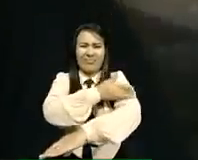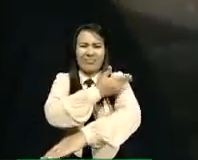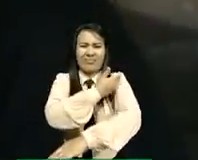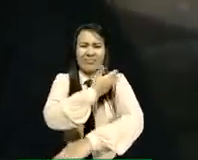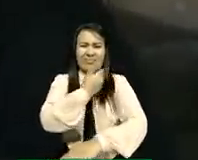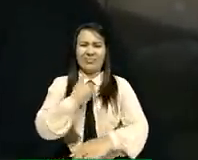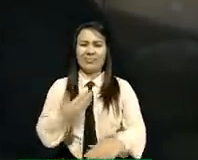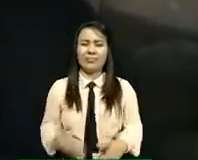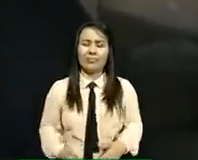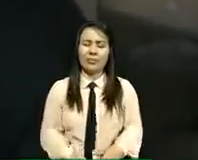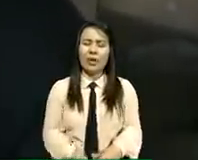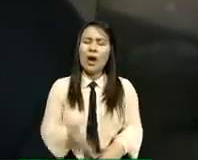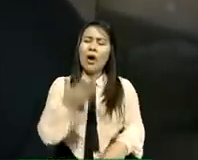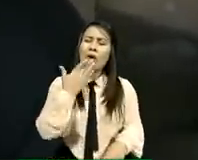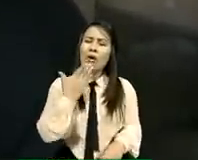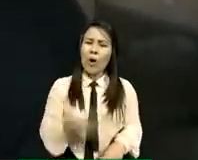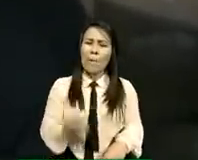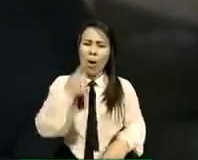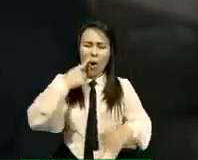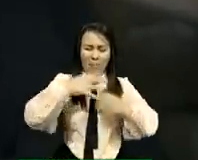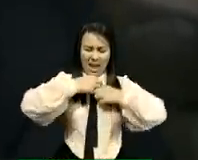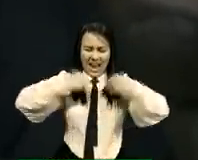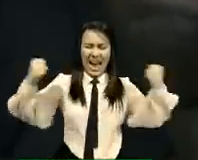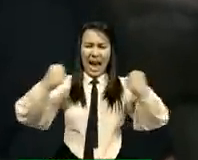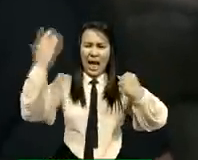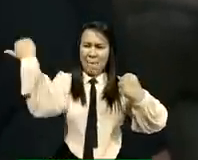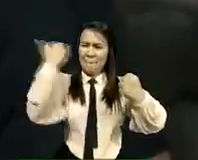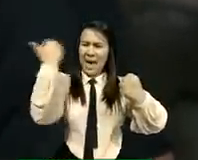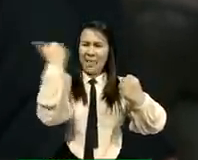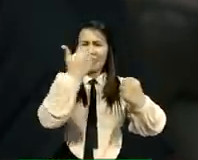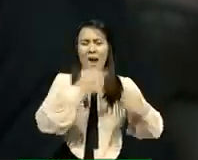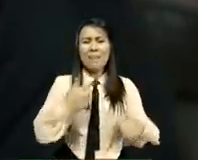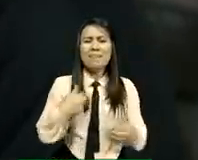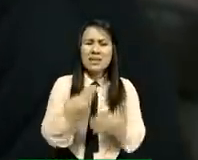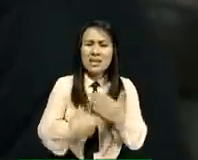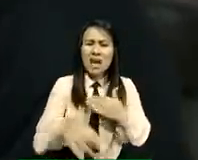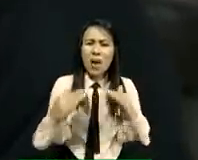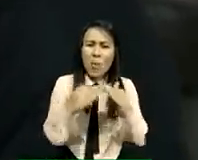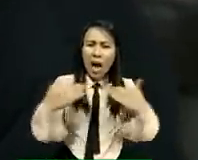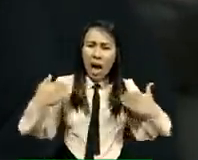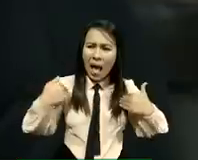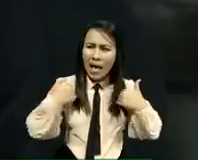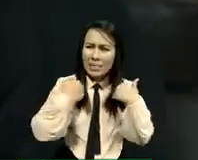va a ser justo que haga esto, amiga? ¿Acaso quiero un animal para que haga